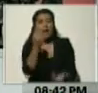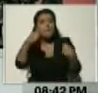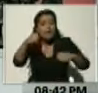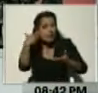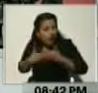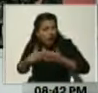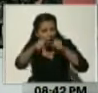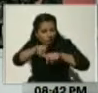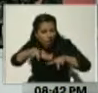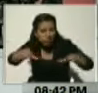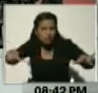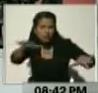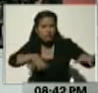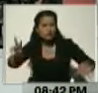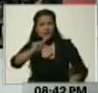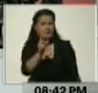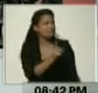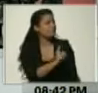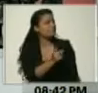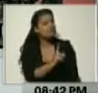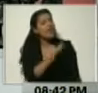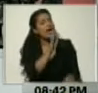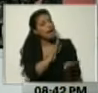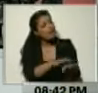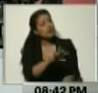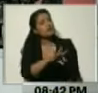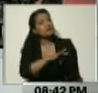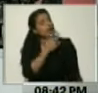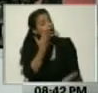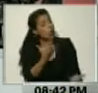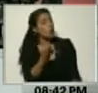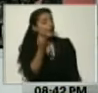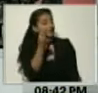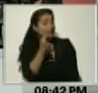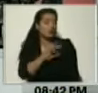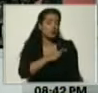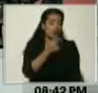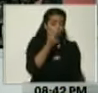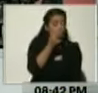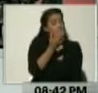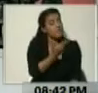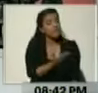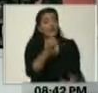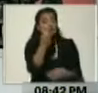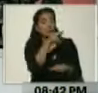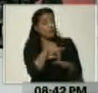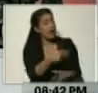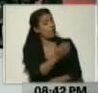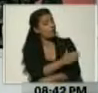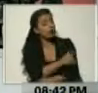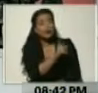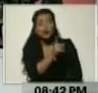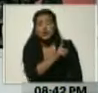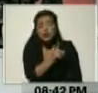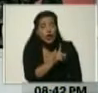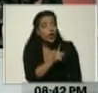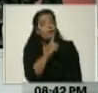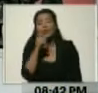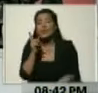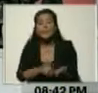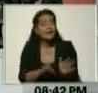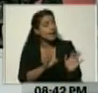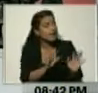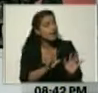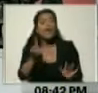señores de la Asamblea Nacional, señores diputados de la derecha. No se va a ejecutar. Leopoldo López seguirá